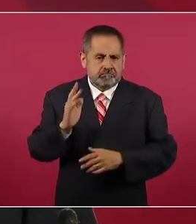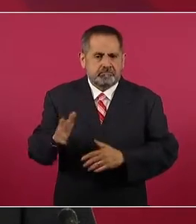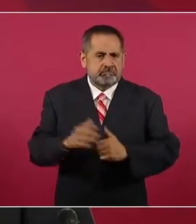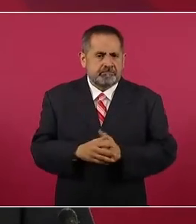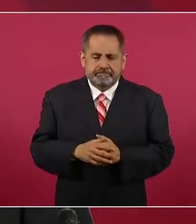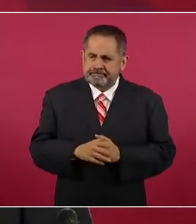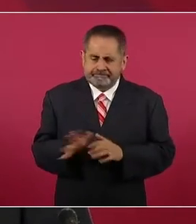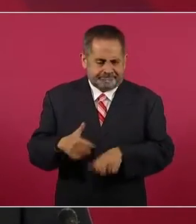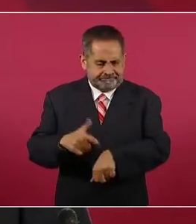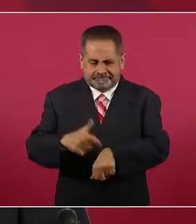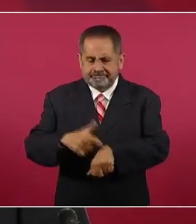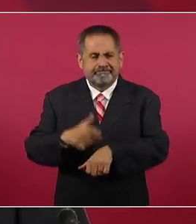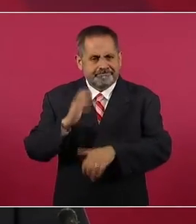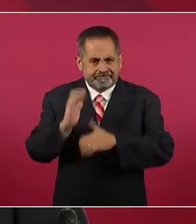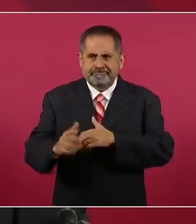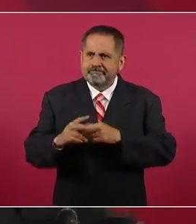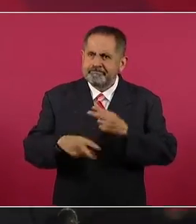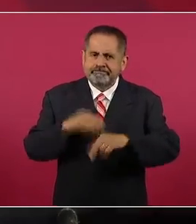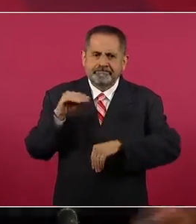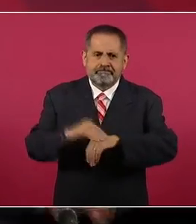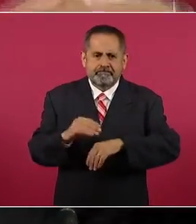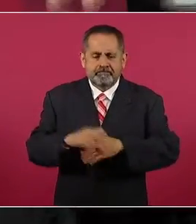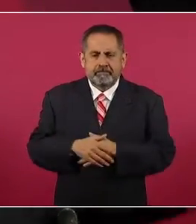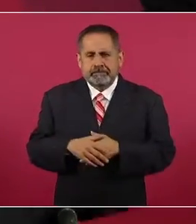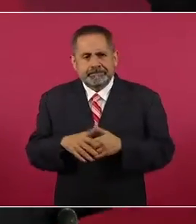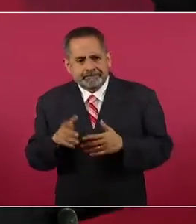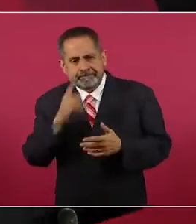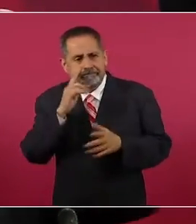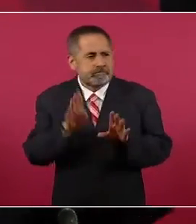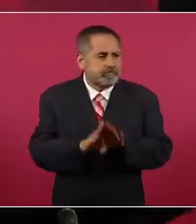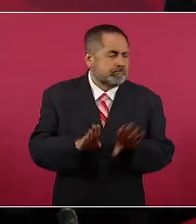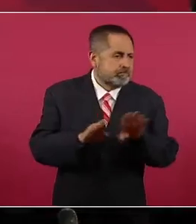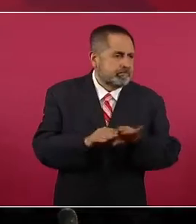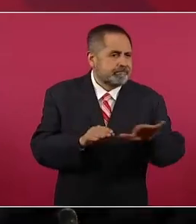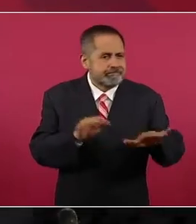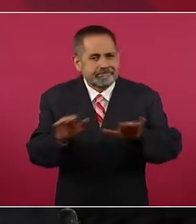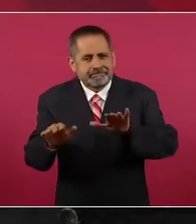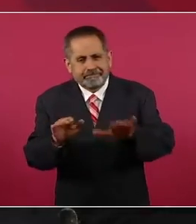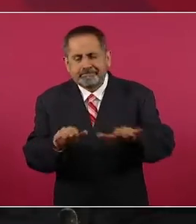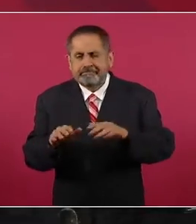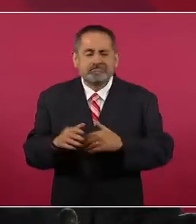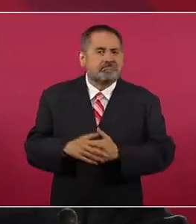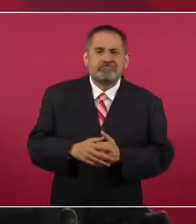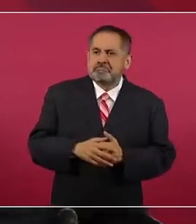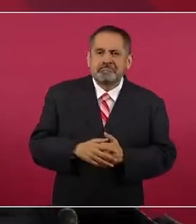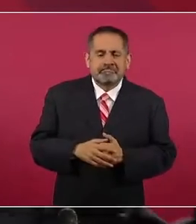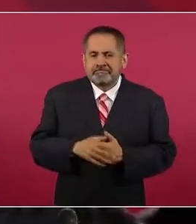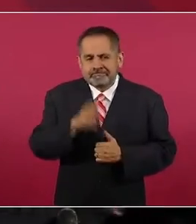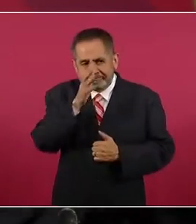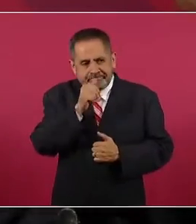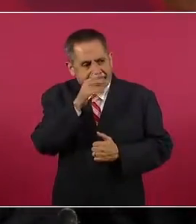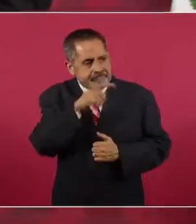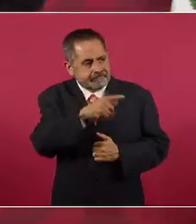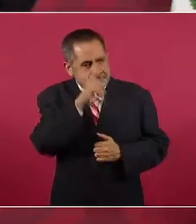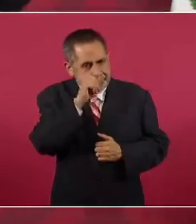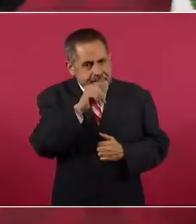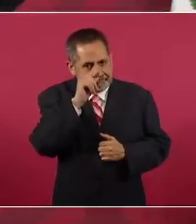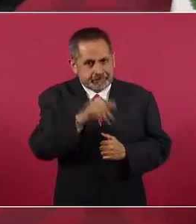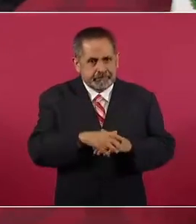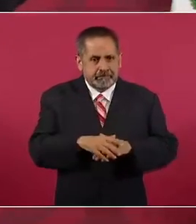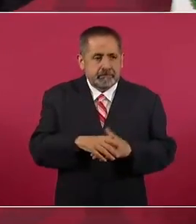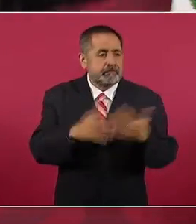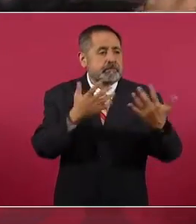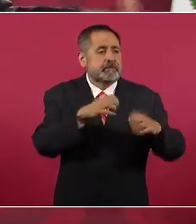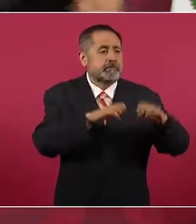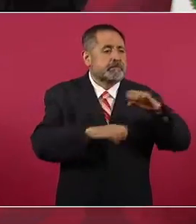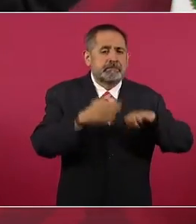llegó el tiempo. Le hemos buscado de una manera, de otra. Había una empresa